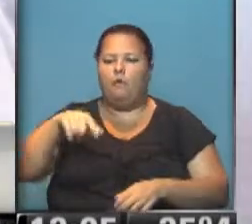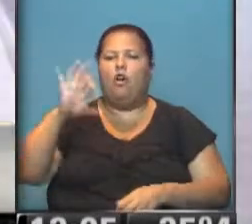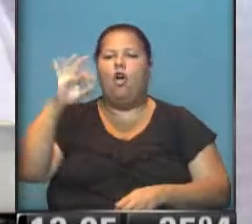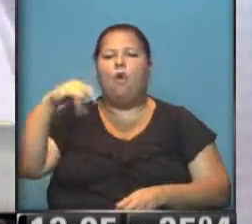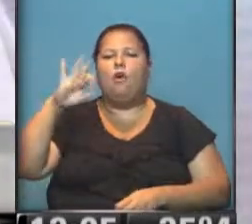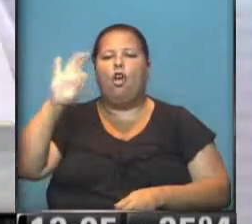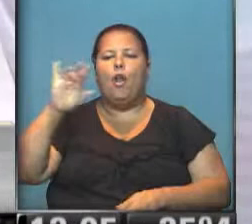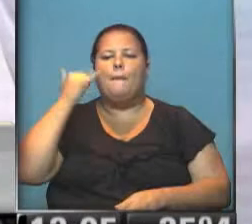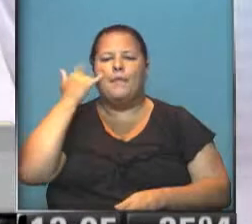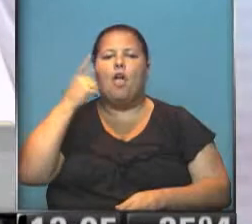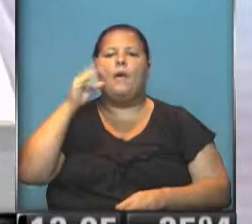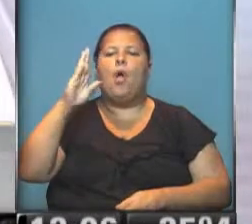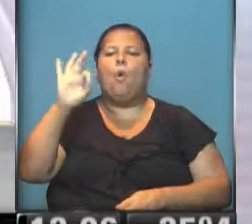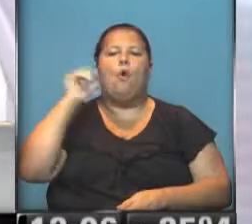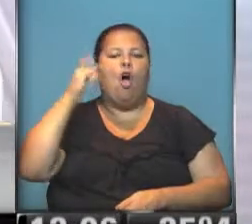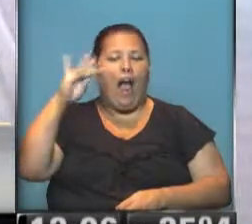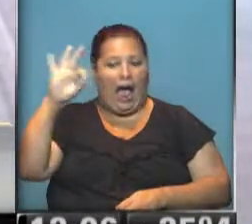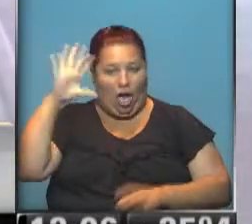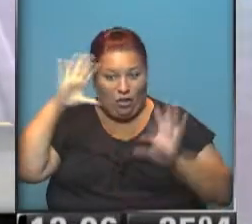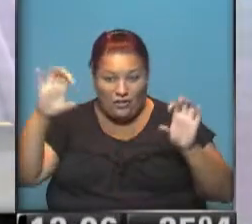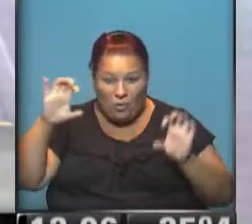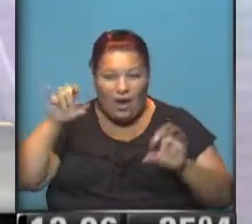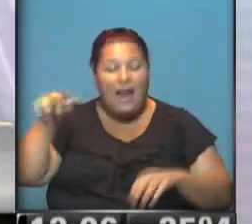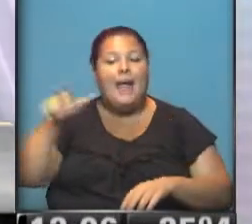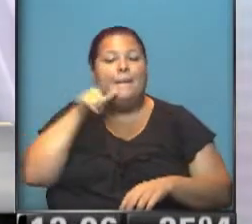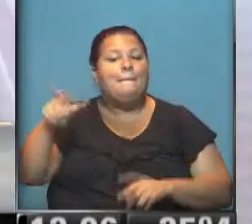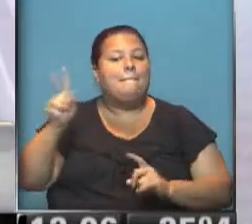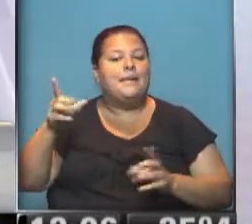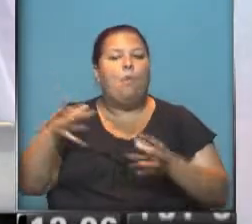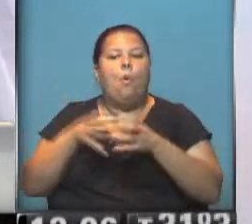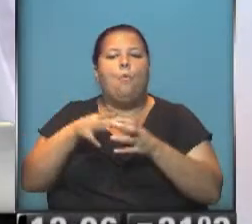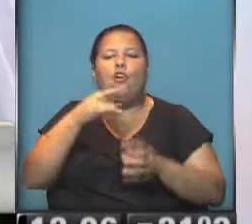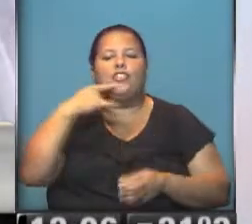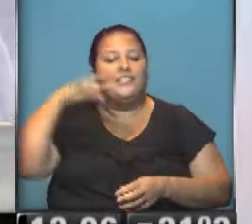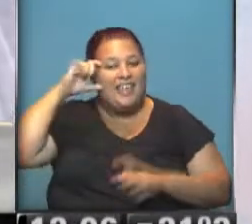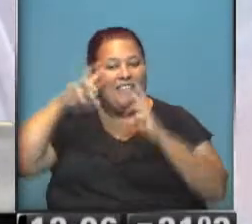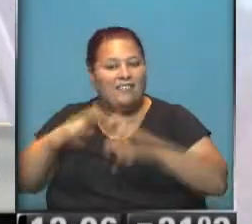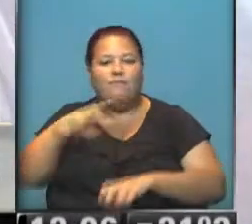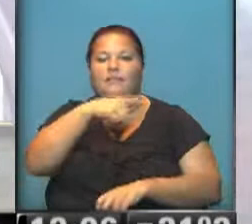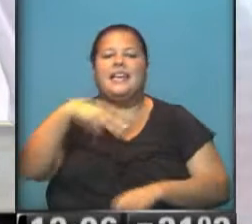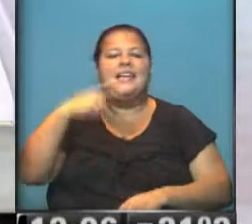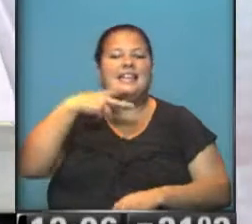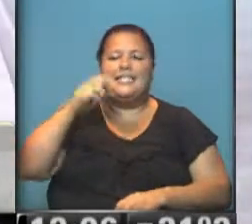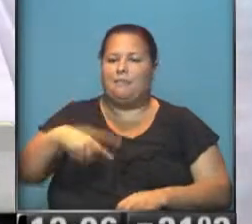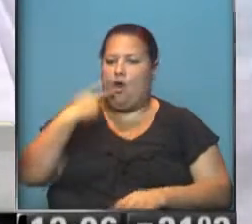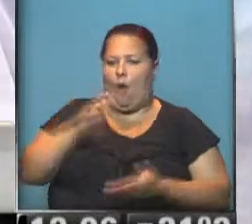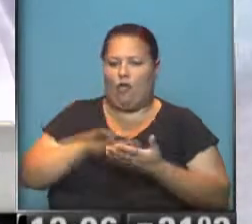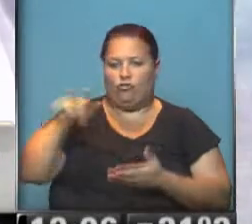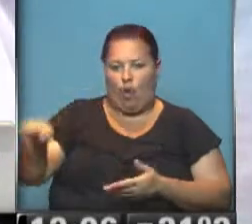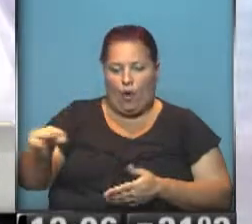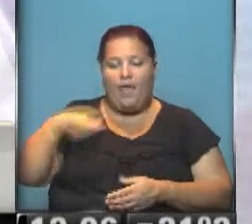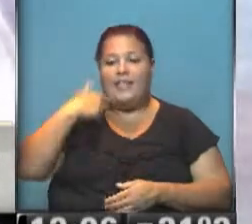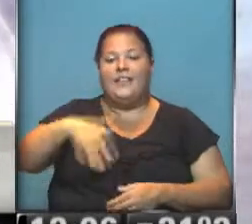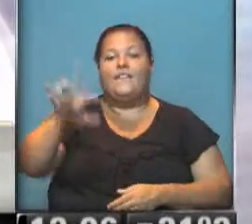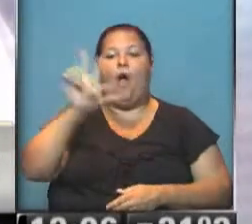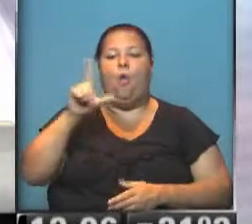Py Ramón Bogado. Ustedes lo recuerdan. Es uno de los supuestos agentes de inteligencia que Nisman no había mencionado, lo iba a hacer el lunes